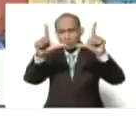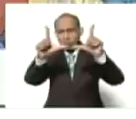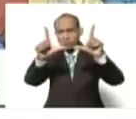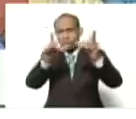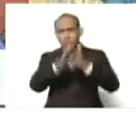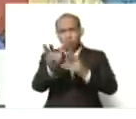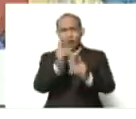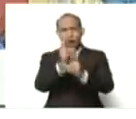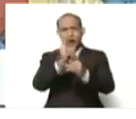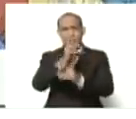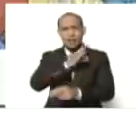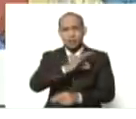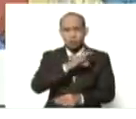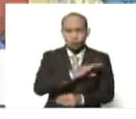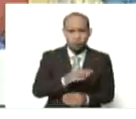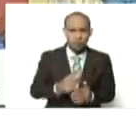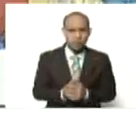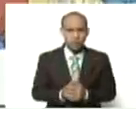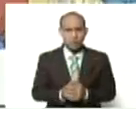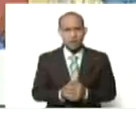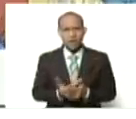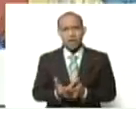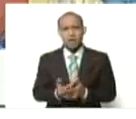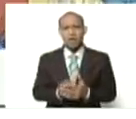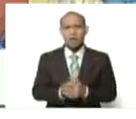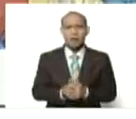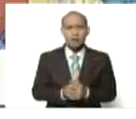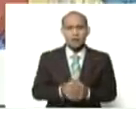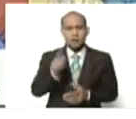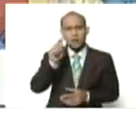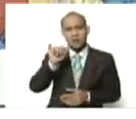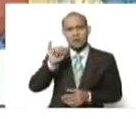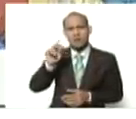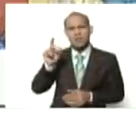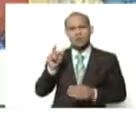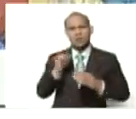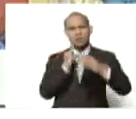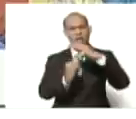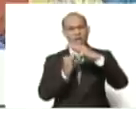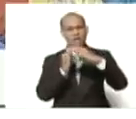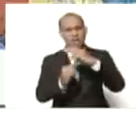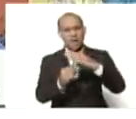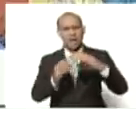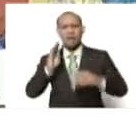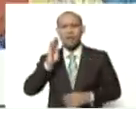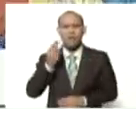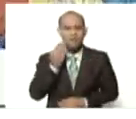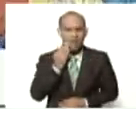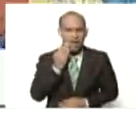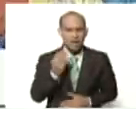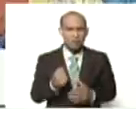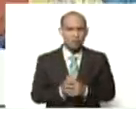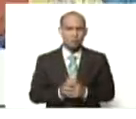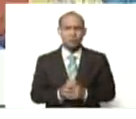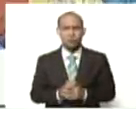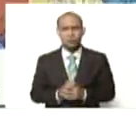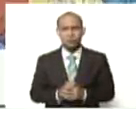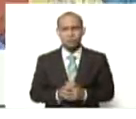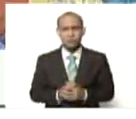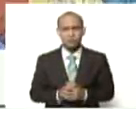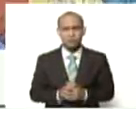redes sociales adaptadas a TikTok, Instagram, Facebook,